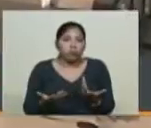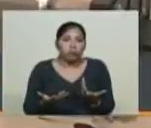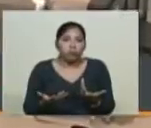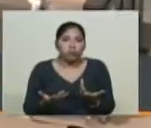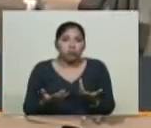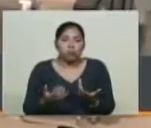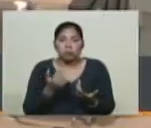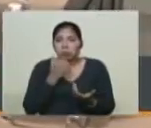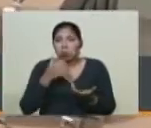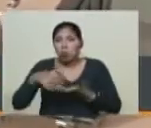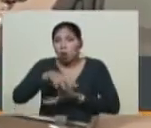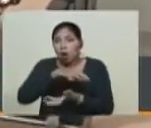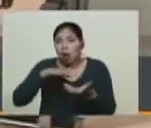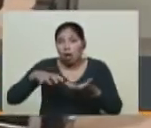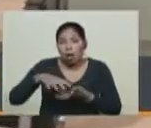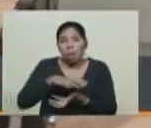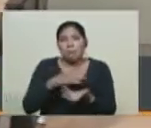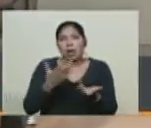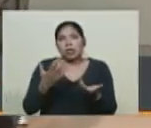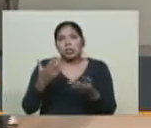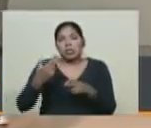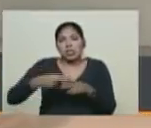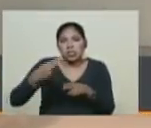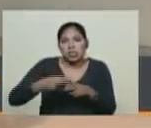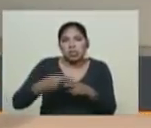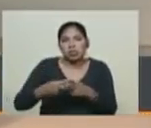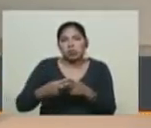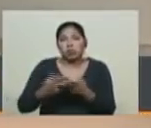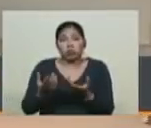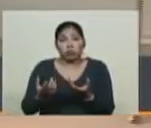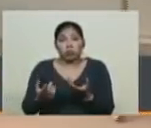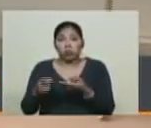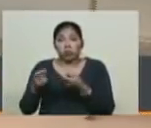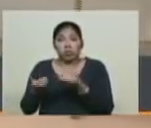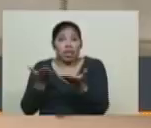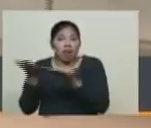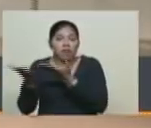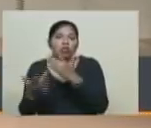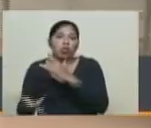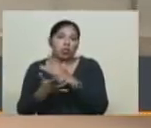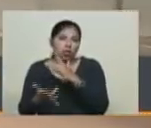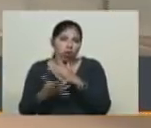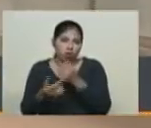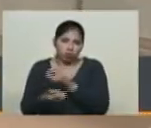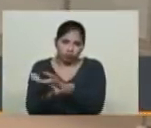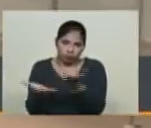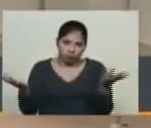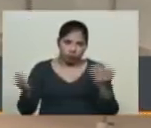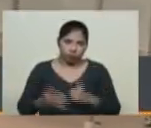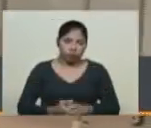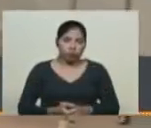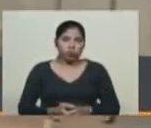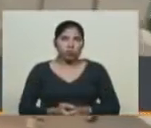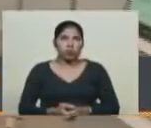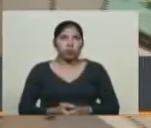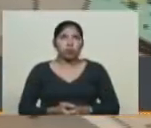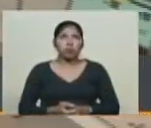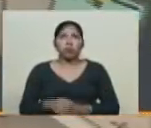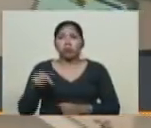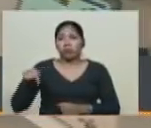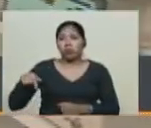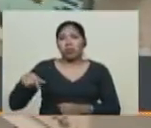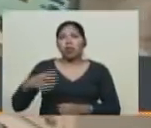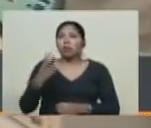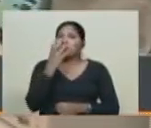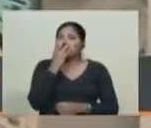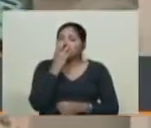que exija toda esta tecnología al servicio de nuestras mujeres. Estas